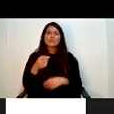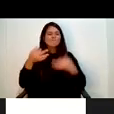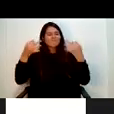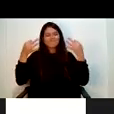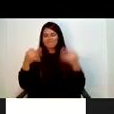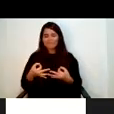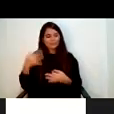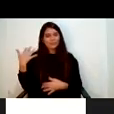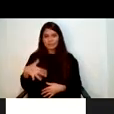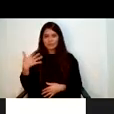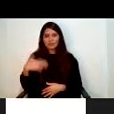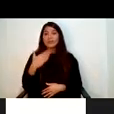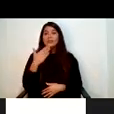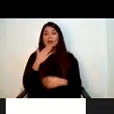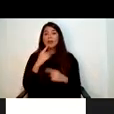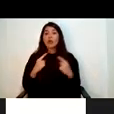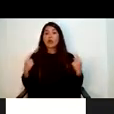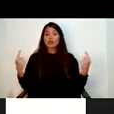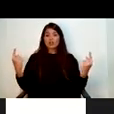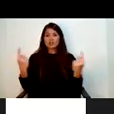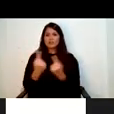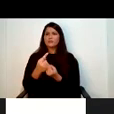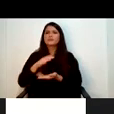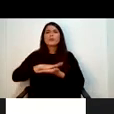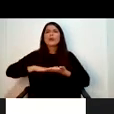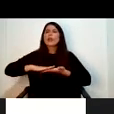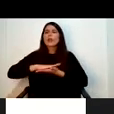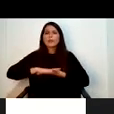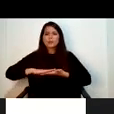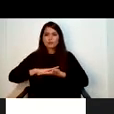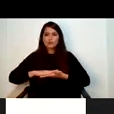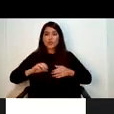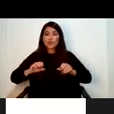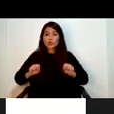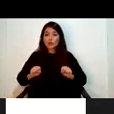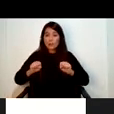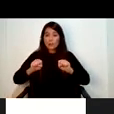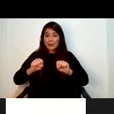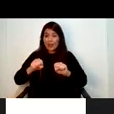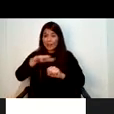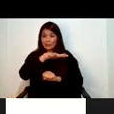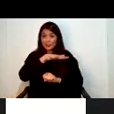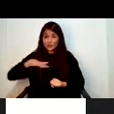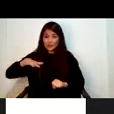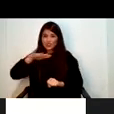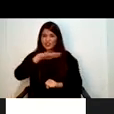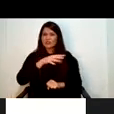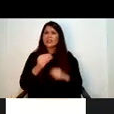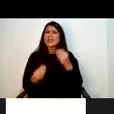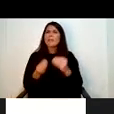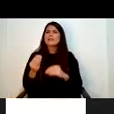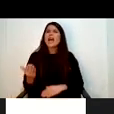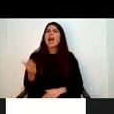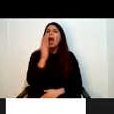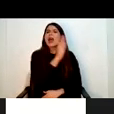y también el contexto. Por ejemplo, en el caso del supermercado, ¿qué pasa antes? Y esto